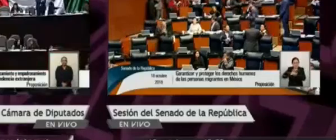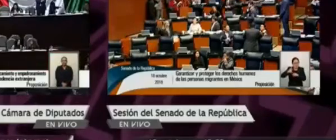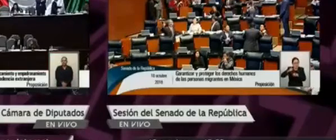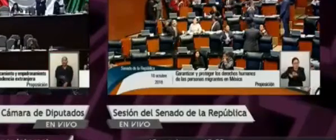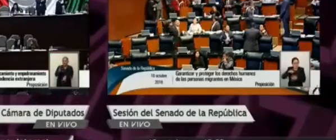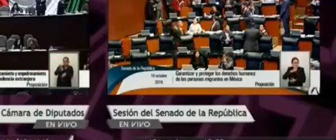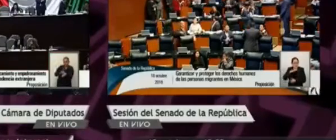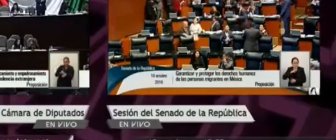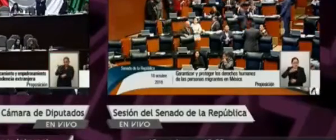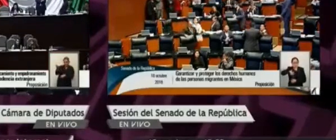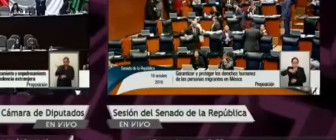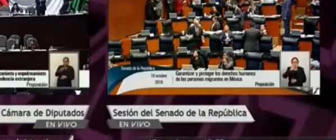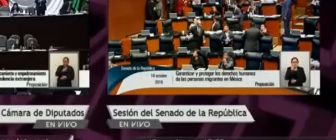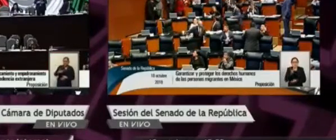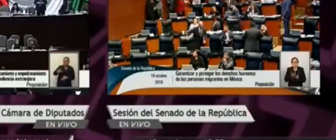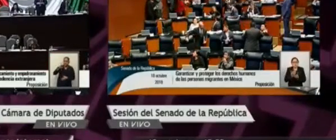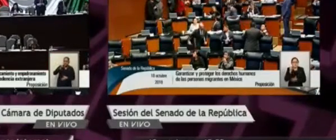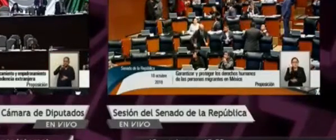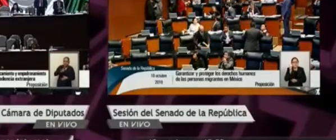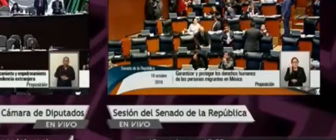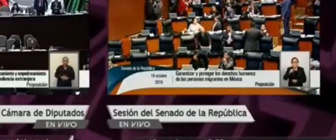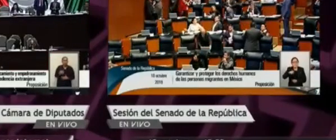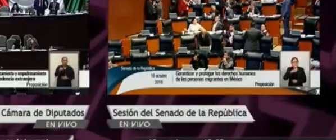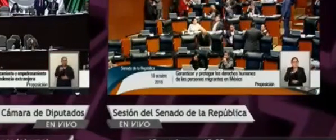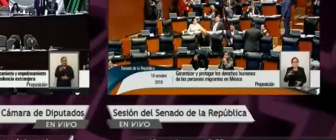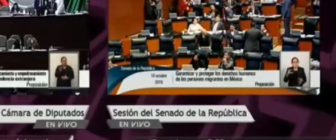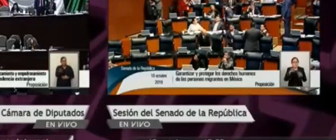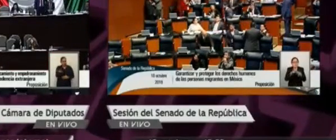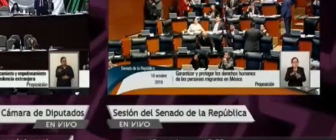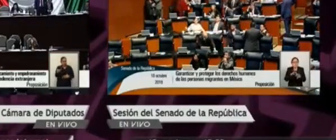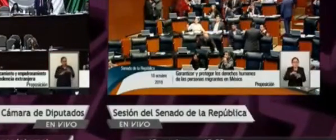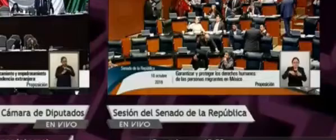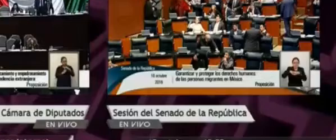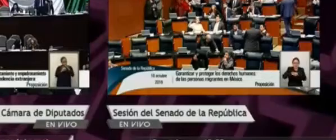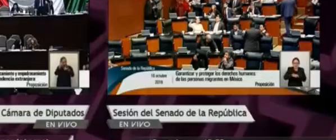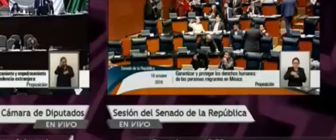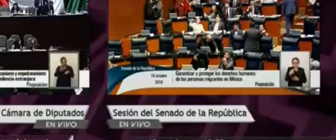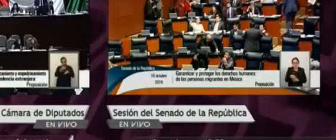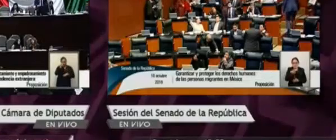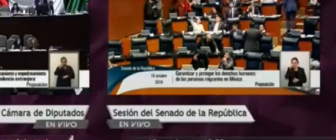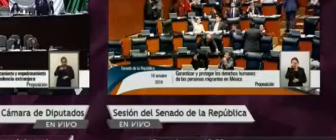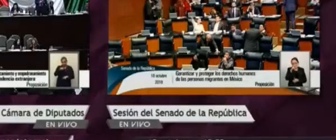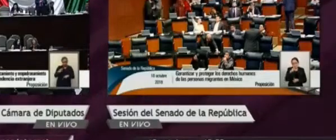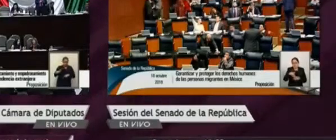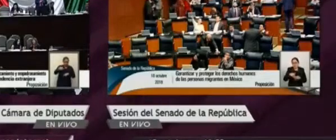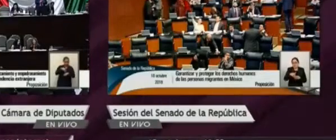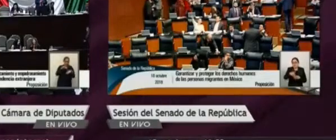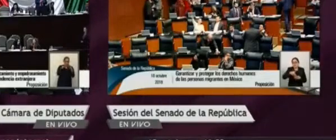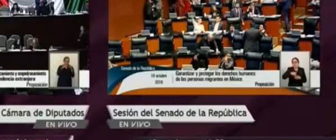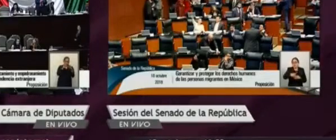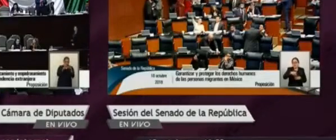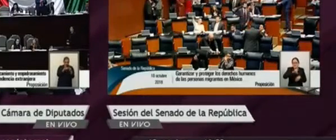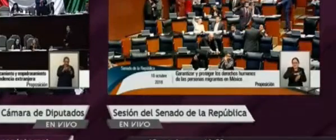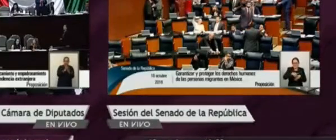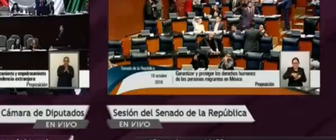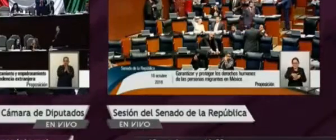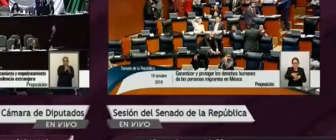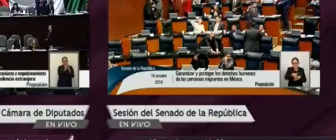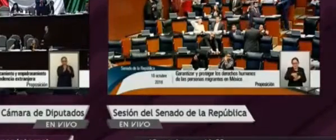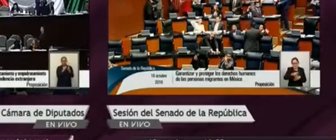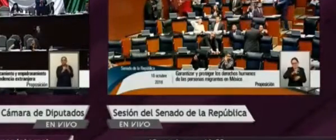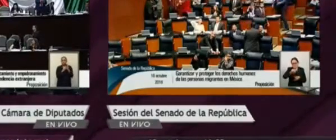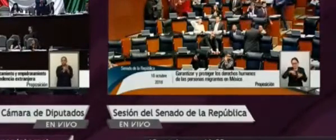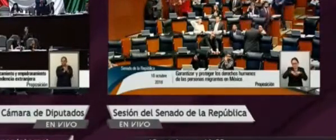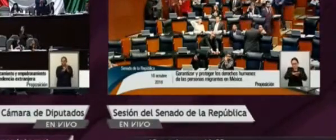Con su venia, Presidenta. Solicito a la mesa directiva para que esta participación sea integrada al diario de los debates.